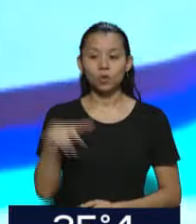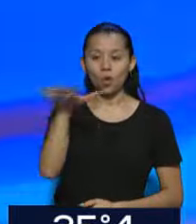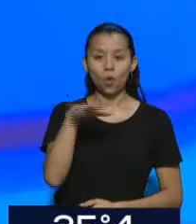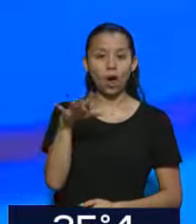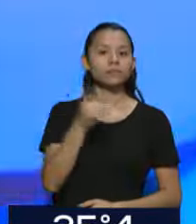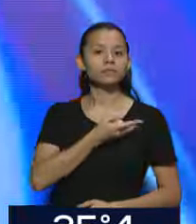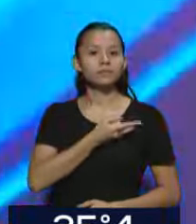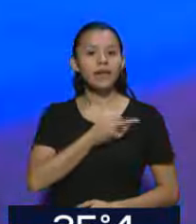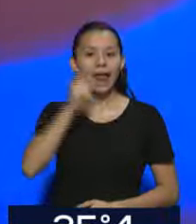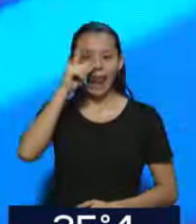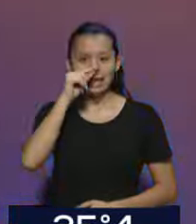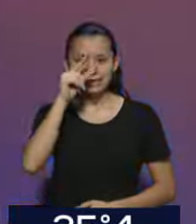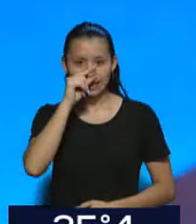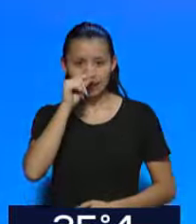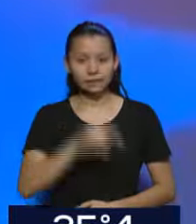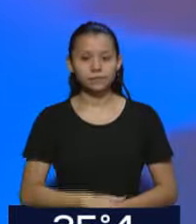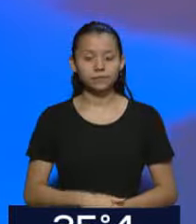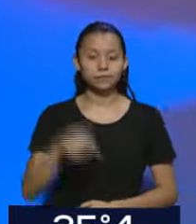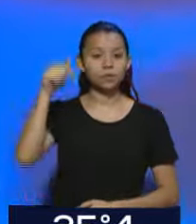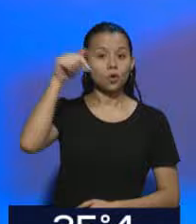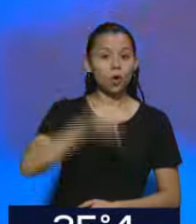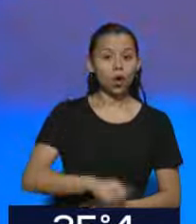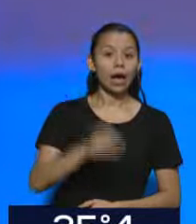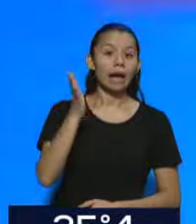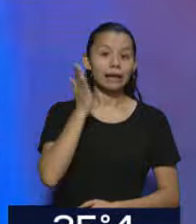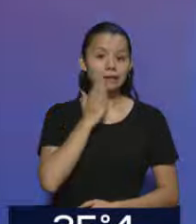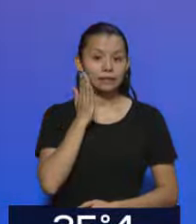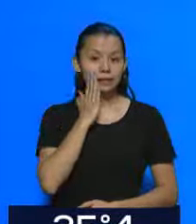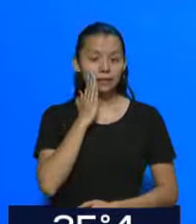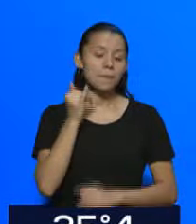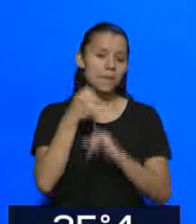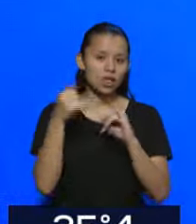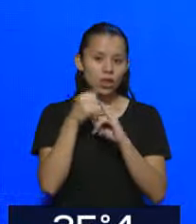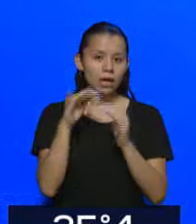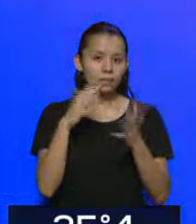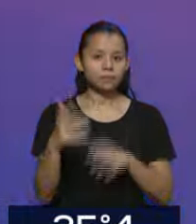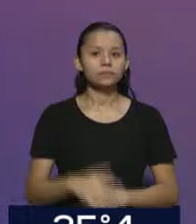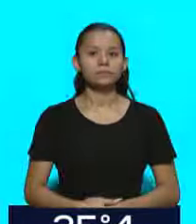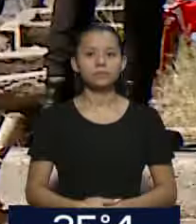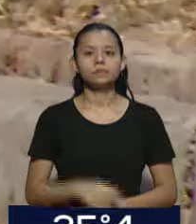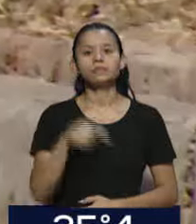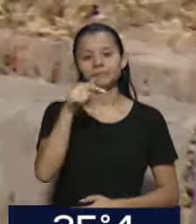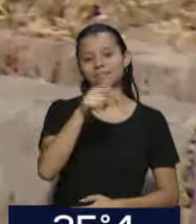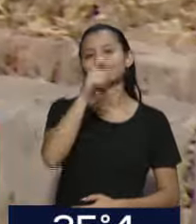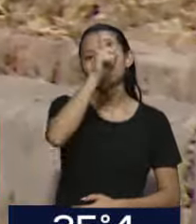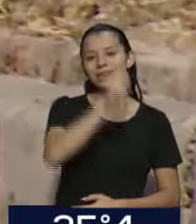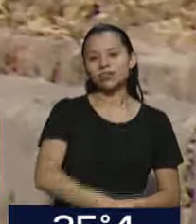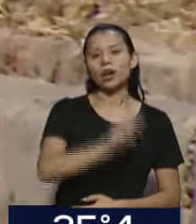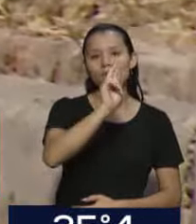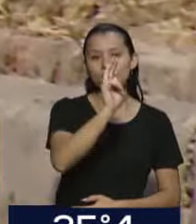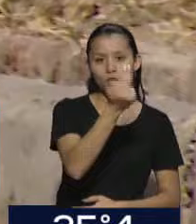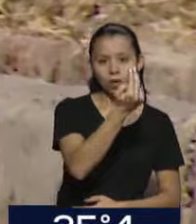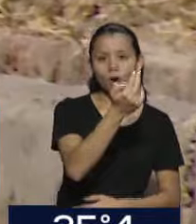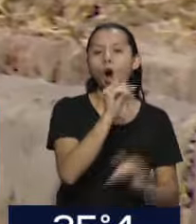porque allí, este mediodía, ocurrió una verdadera tragedia que dejó como víctima fatal a